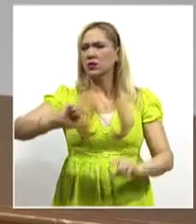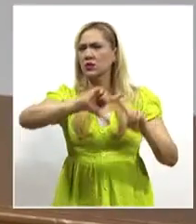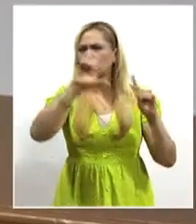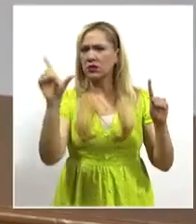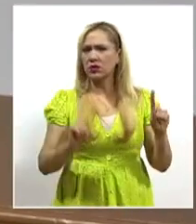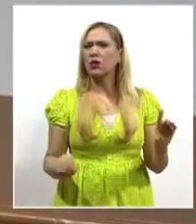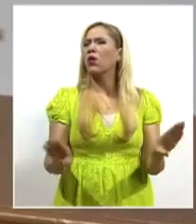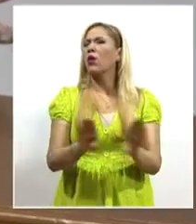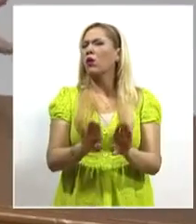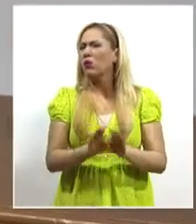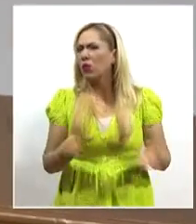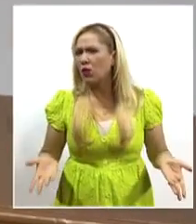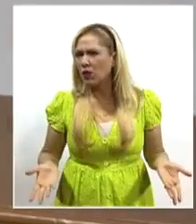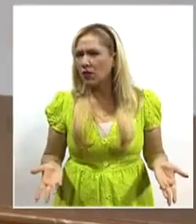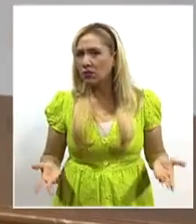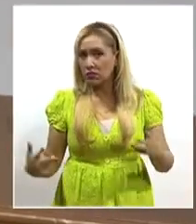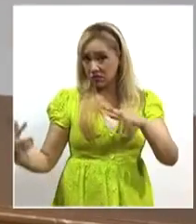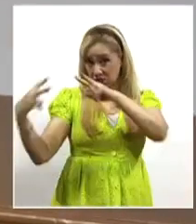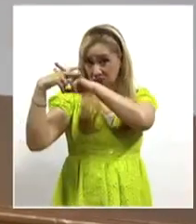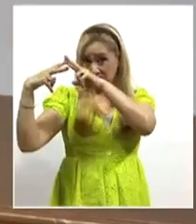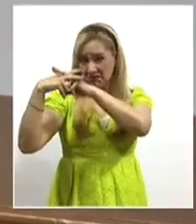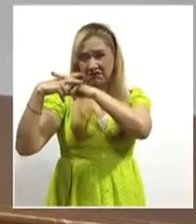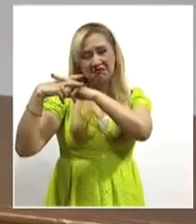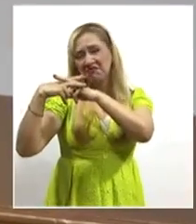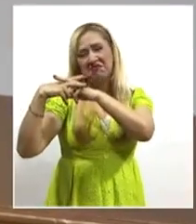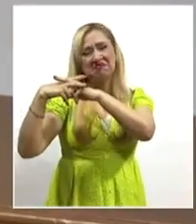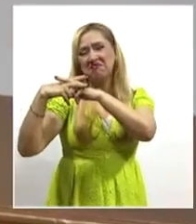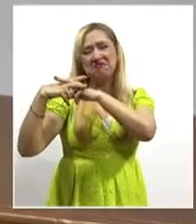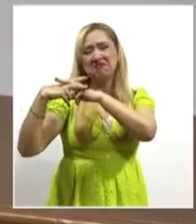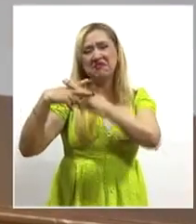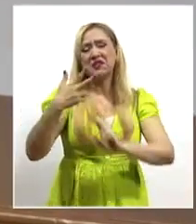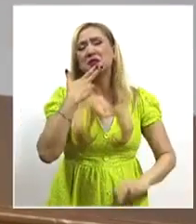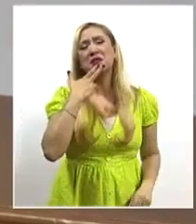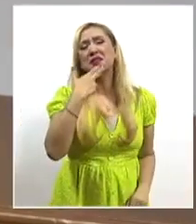él? Pues evidentemente no tiene ningún sentido.